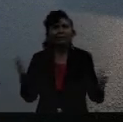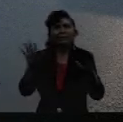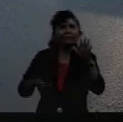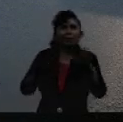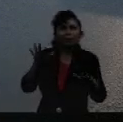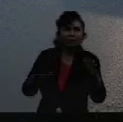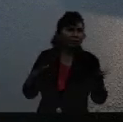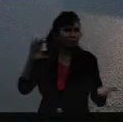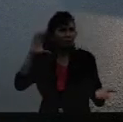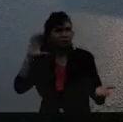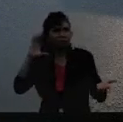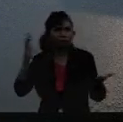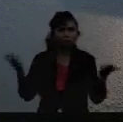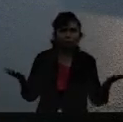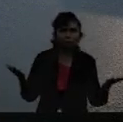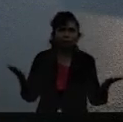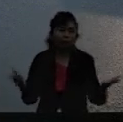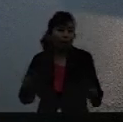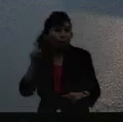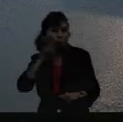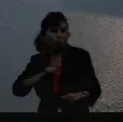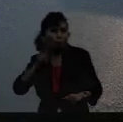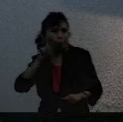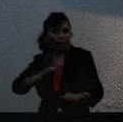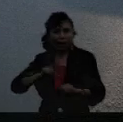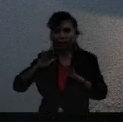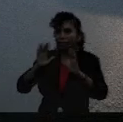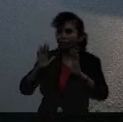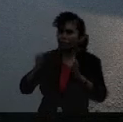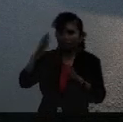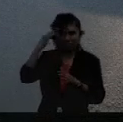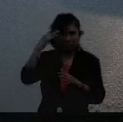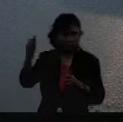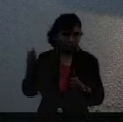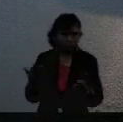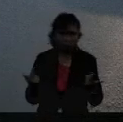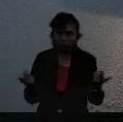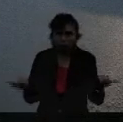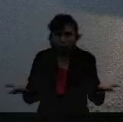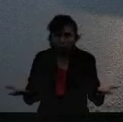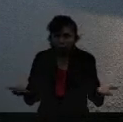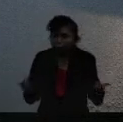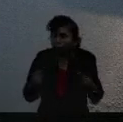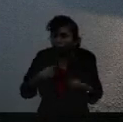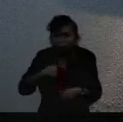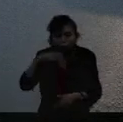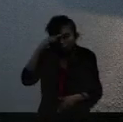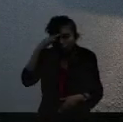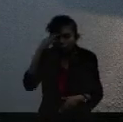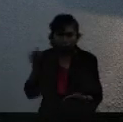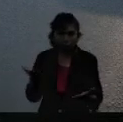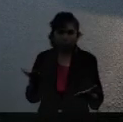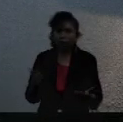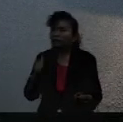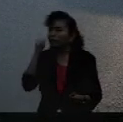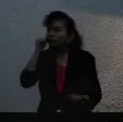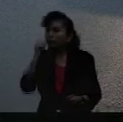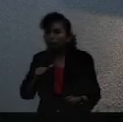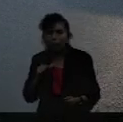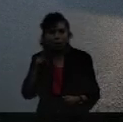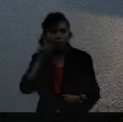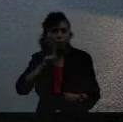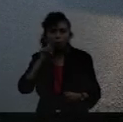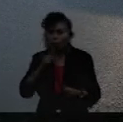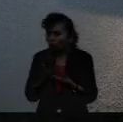escucho que es tiempo de mujeres Yo creo que el tiempo siempre debió de haber sido